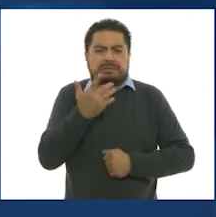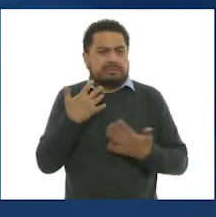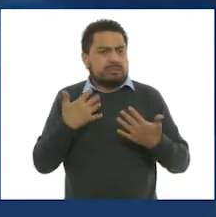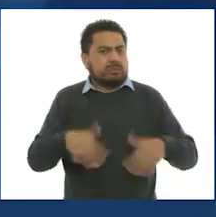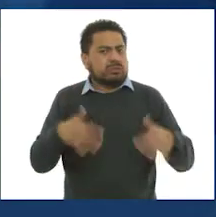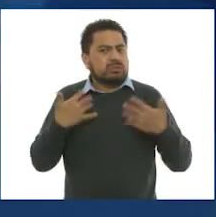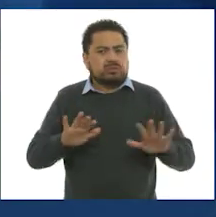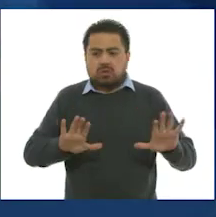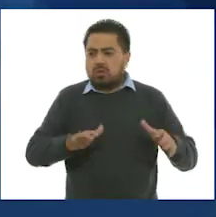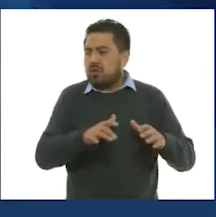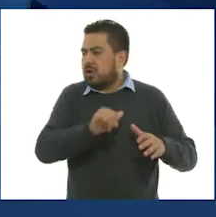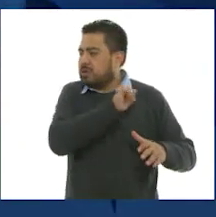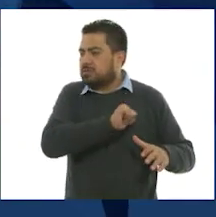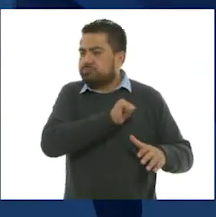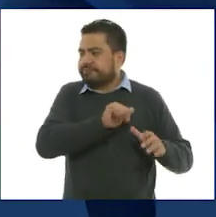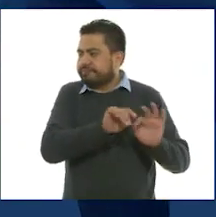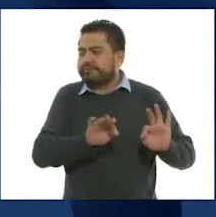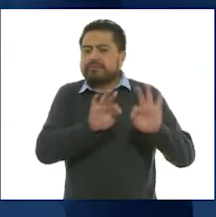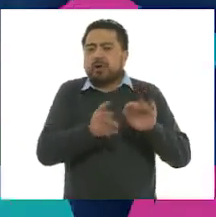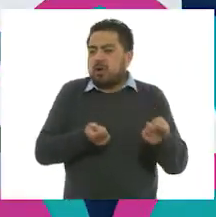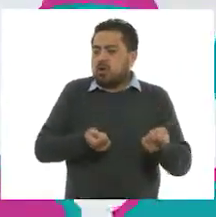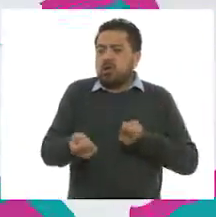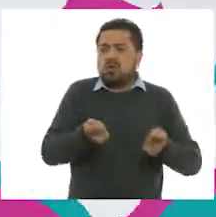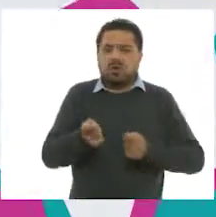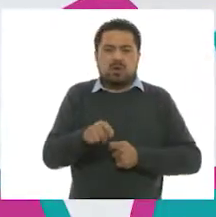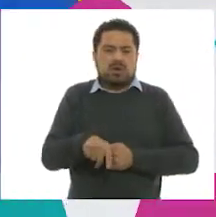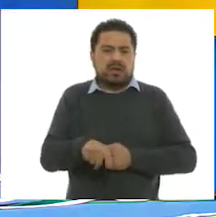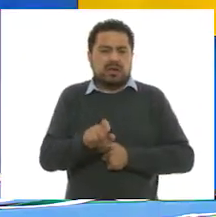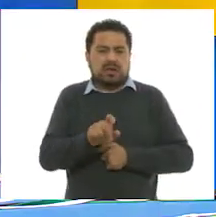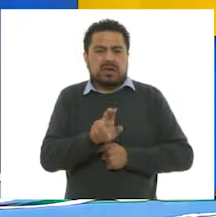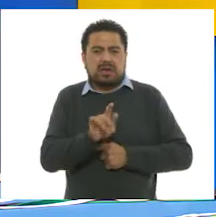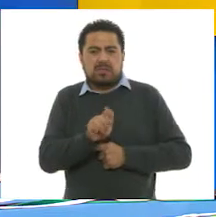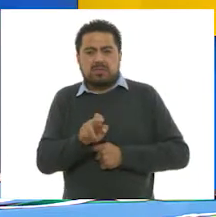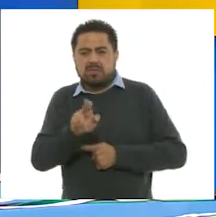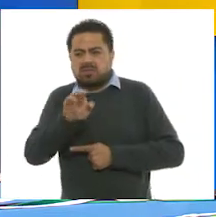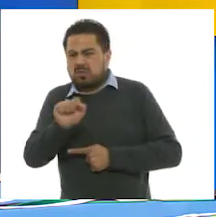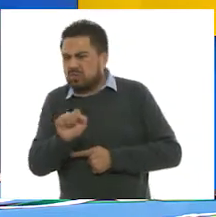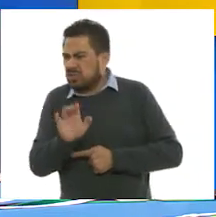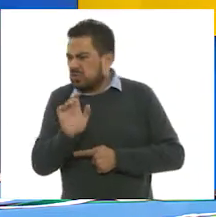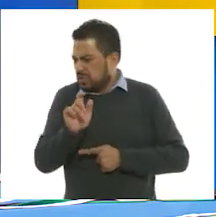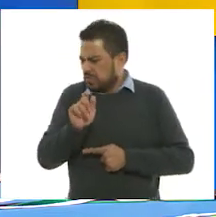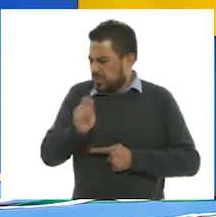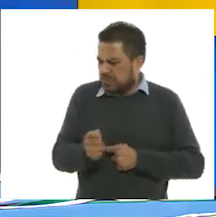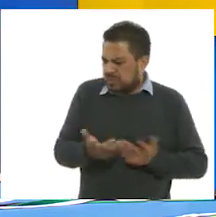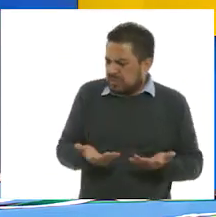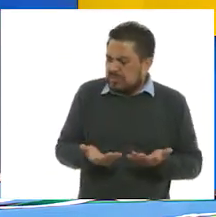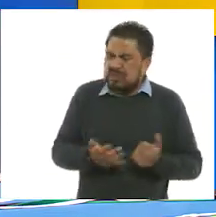peculiar de la civilización inca, el manejo de los quipús. ¿De los quipús?